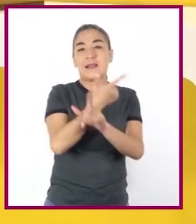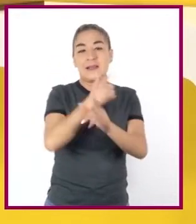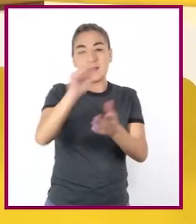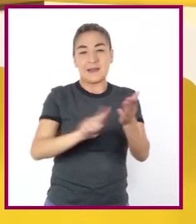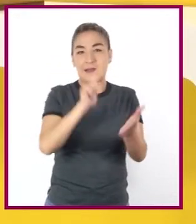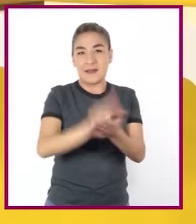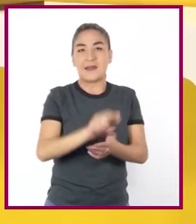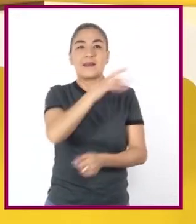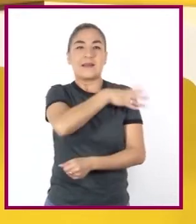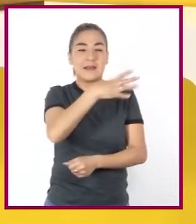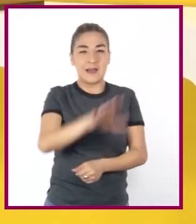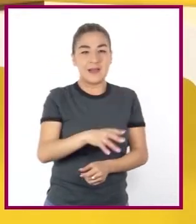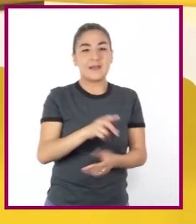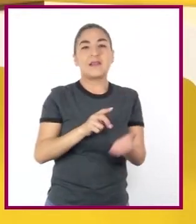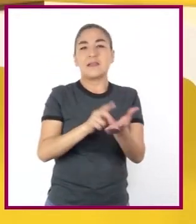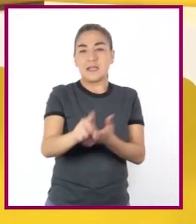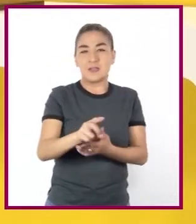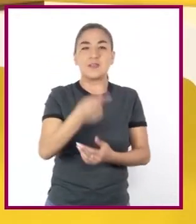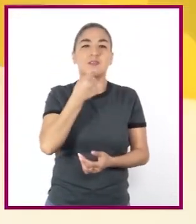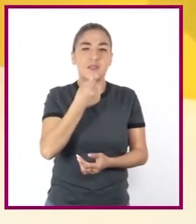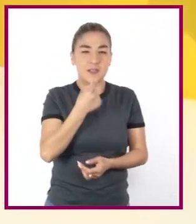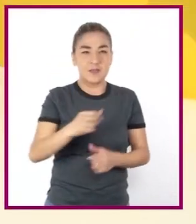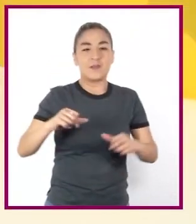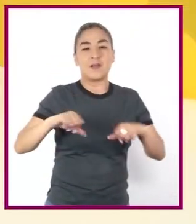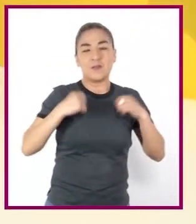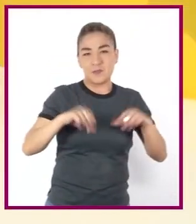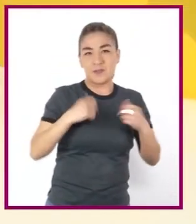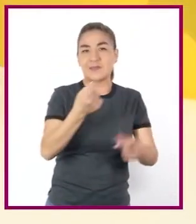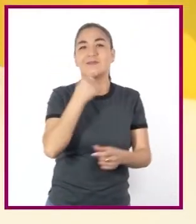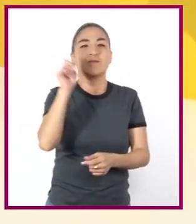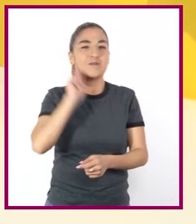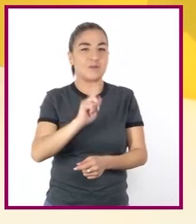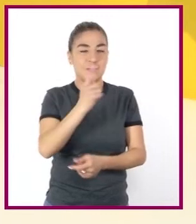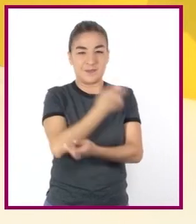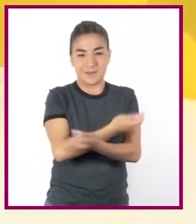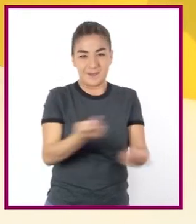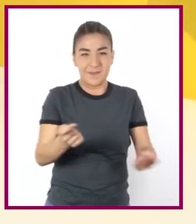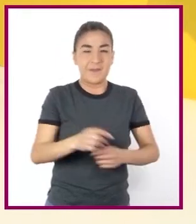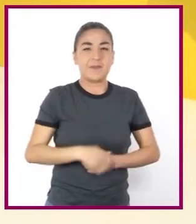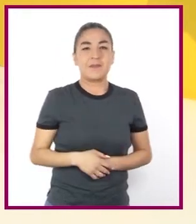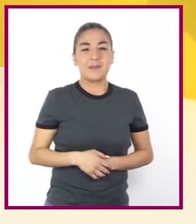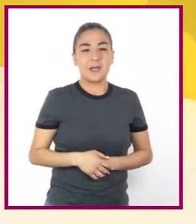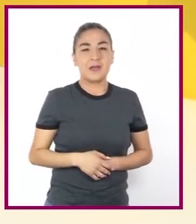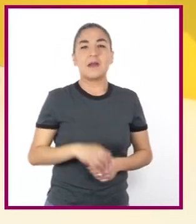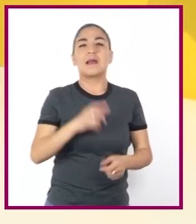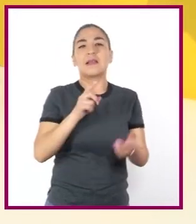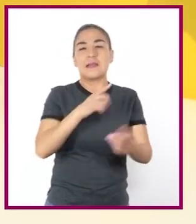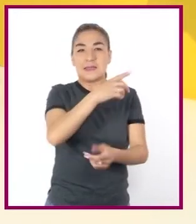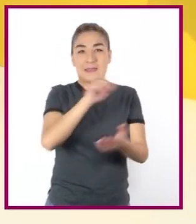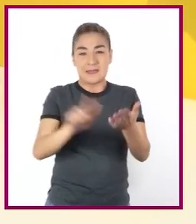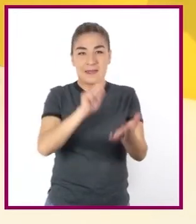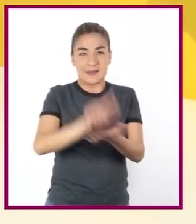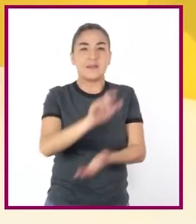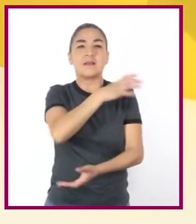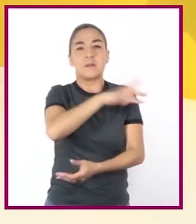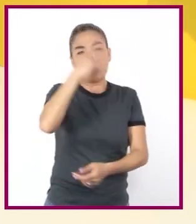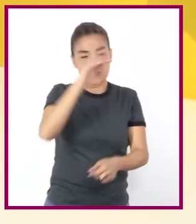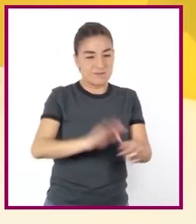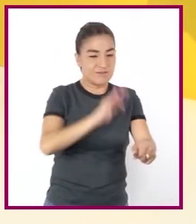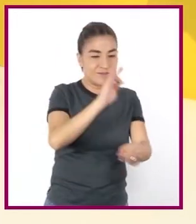Derechos de Niñas, Niños y Adolescentes, Ley Federal para prevenir y eliminar la